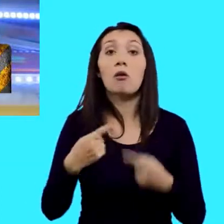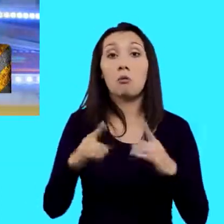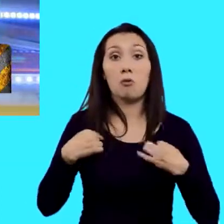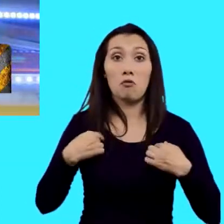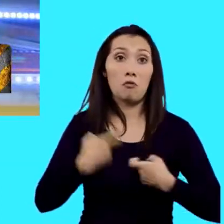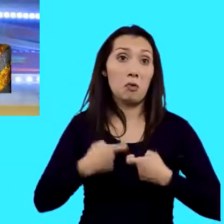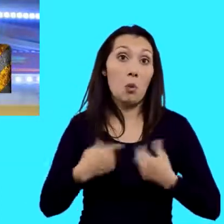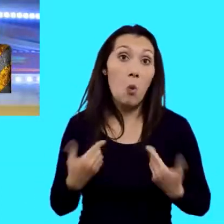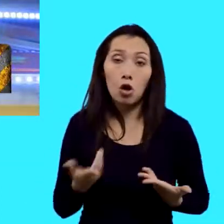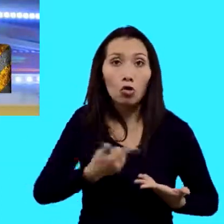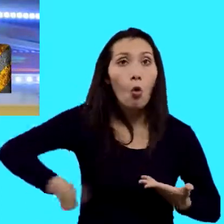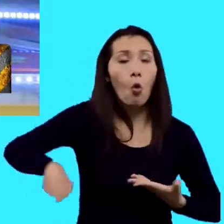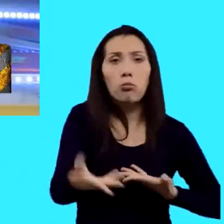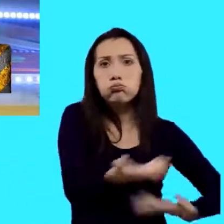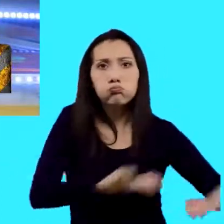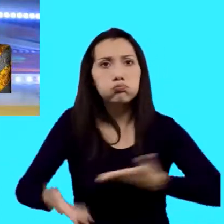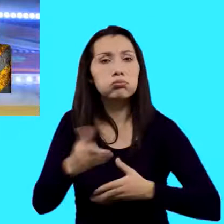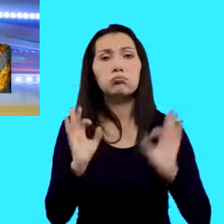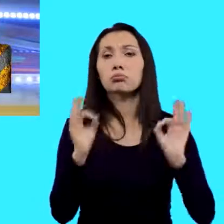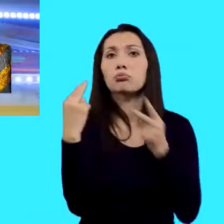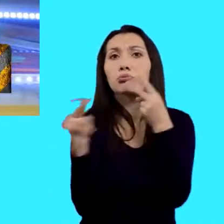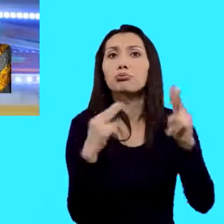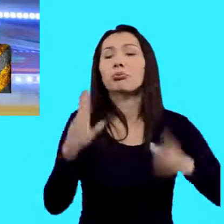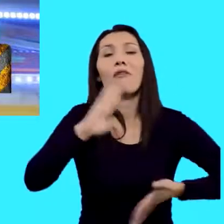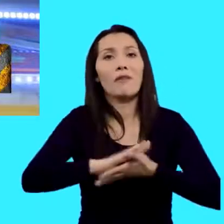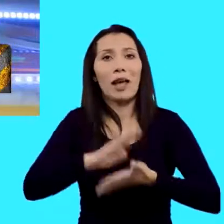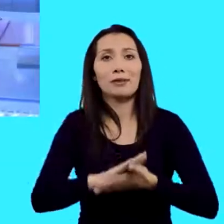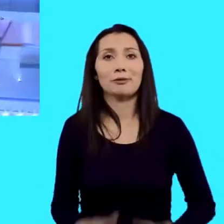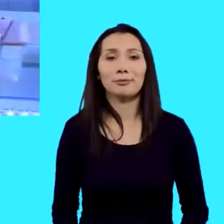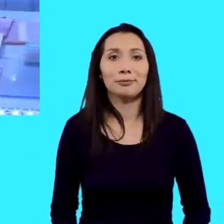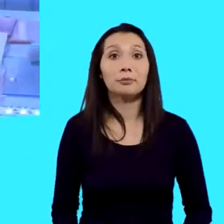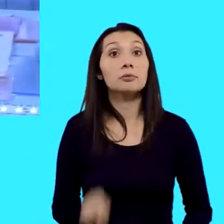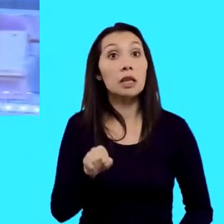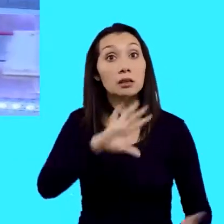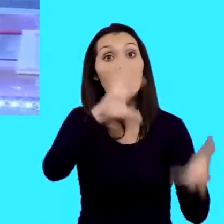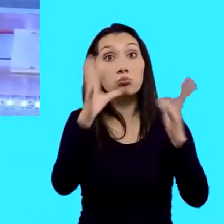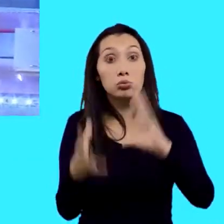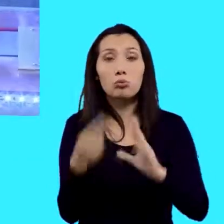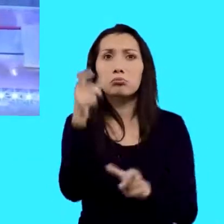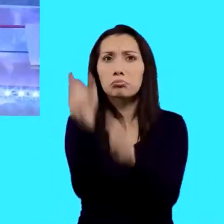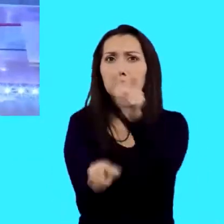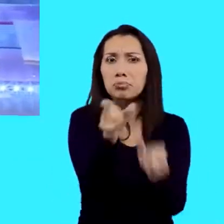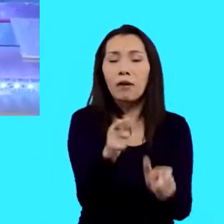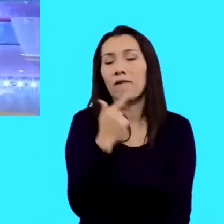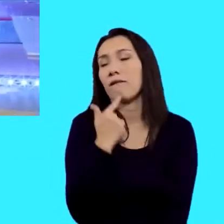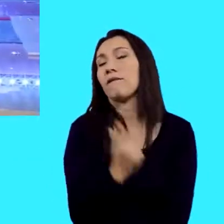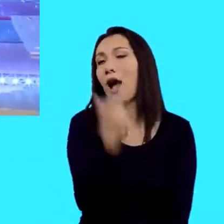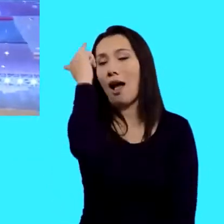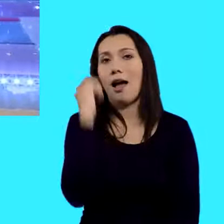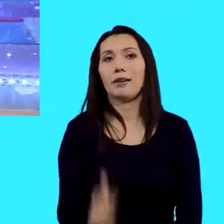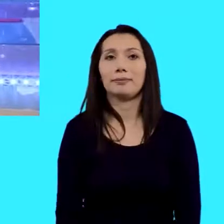yo. Y todos convivimos en armonía con sus propios festejos. Este planeta y sus terrícolas